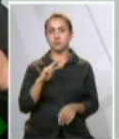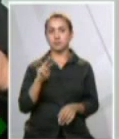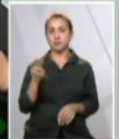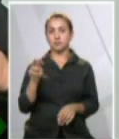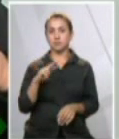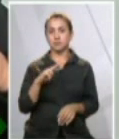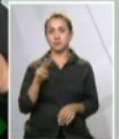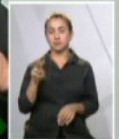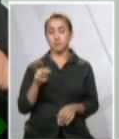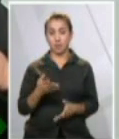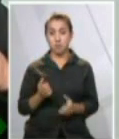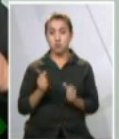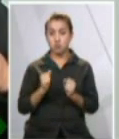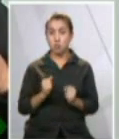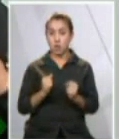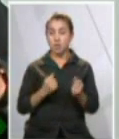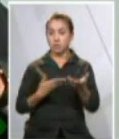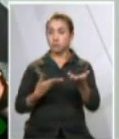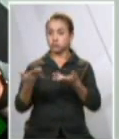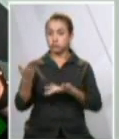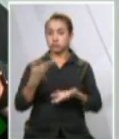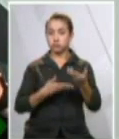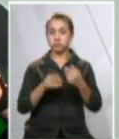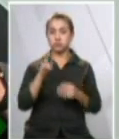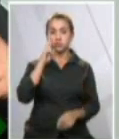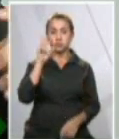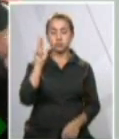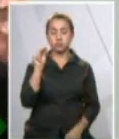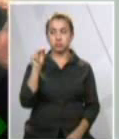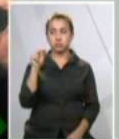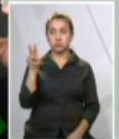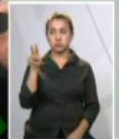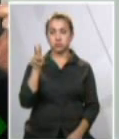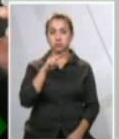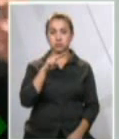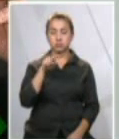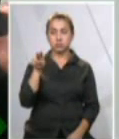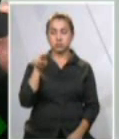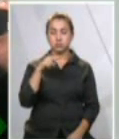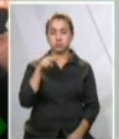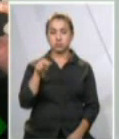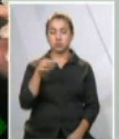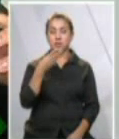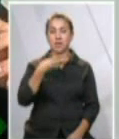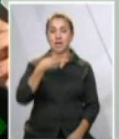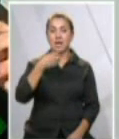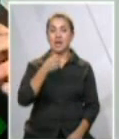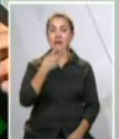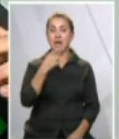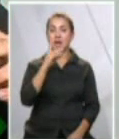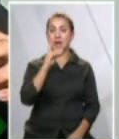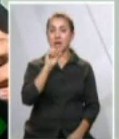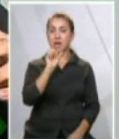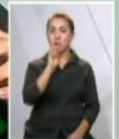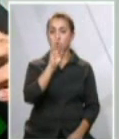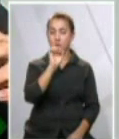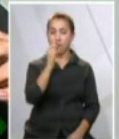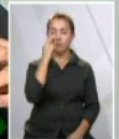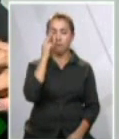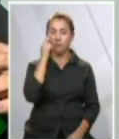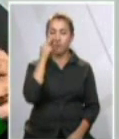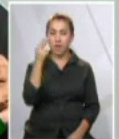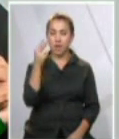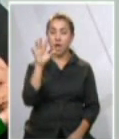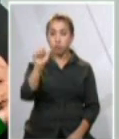forma en que puede interactuar con el mundo a través del movimiento de los ojos, está este aparato que es un hardware que identifica la pupila y hace